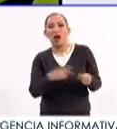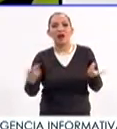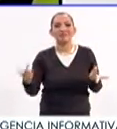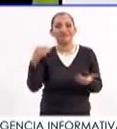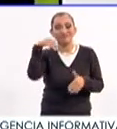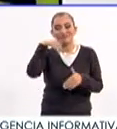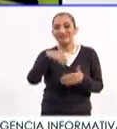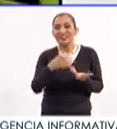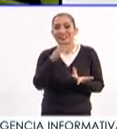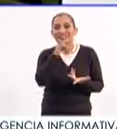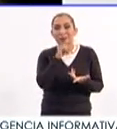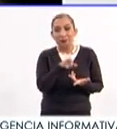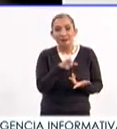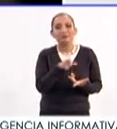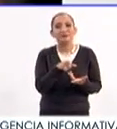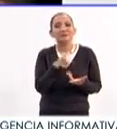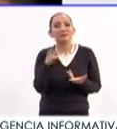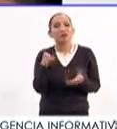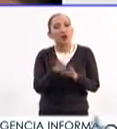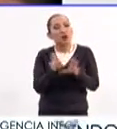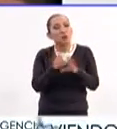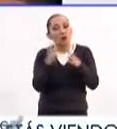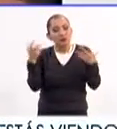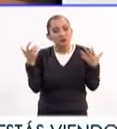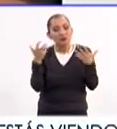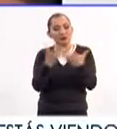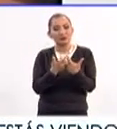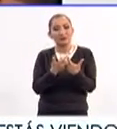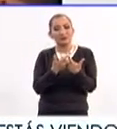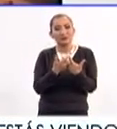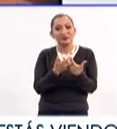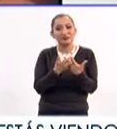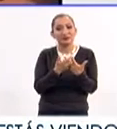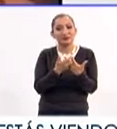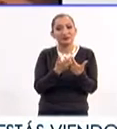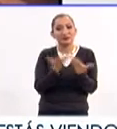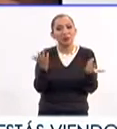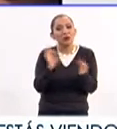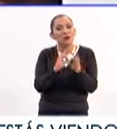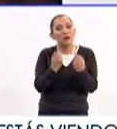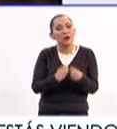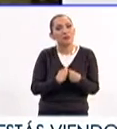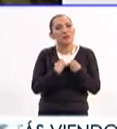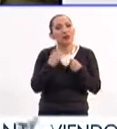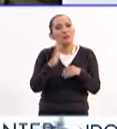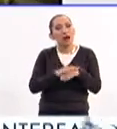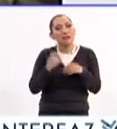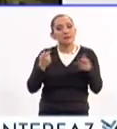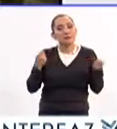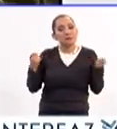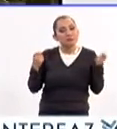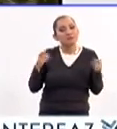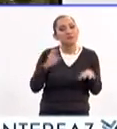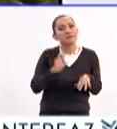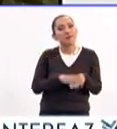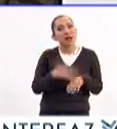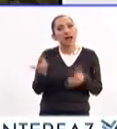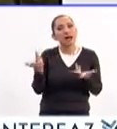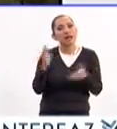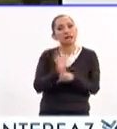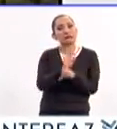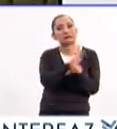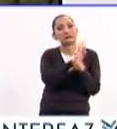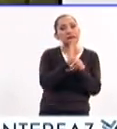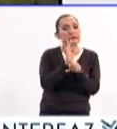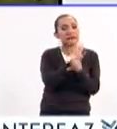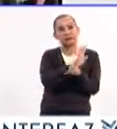capitales, sino además sea una armonía y una forma de vivir más en equilibrio y más